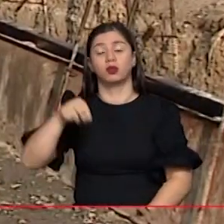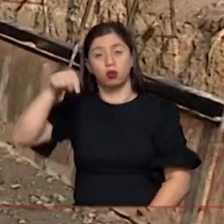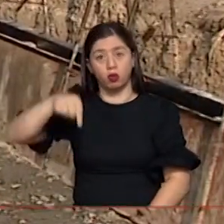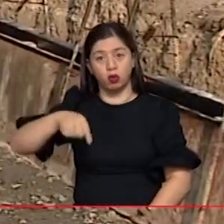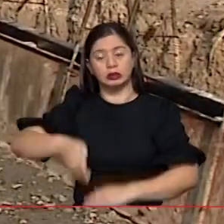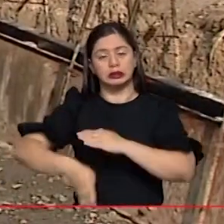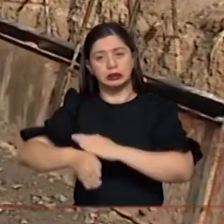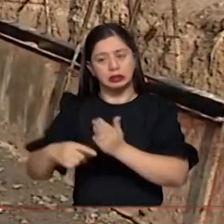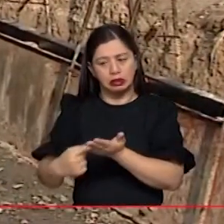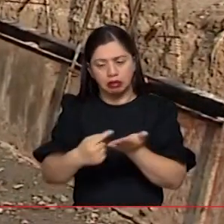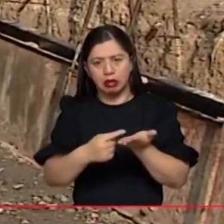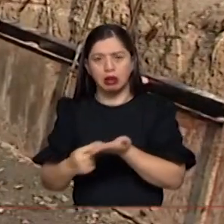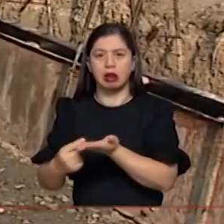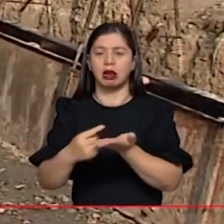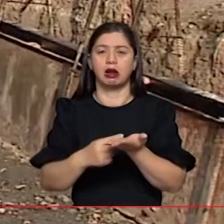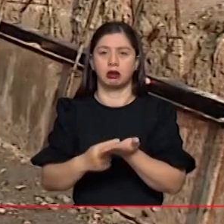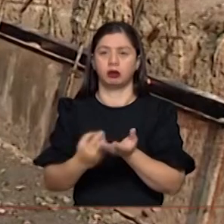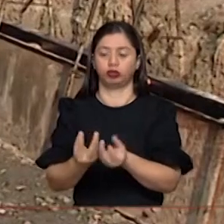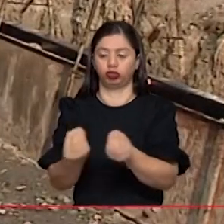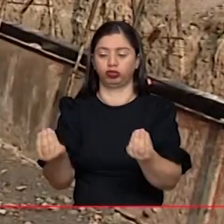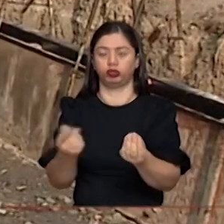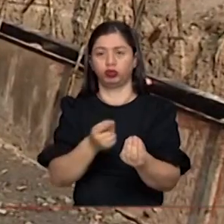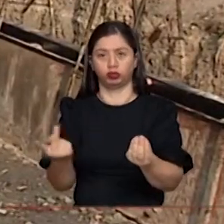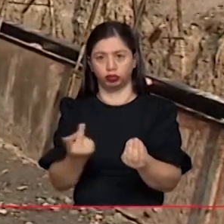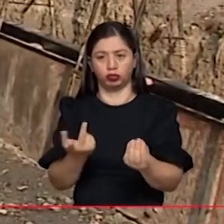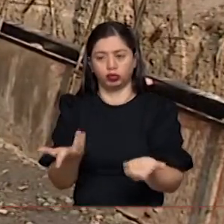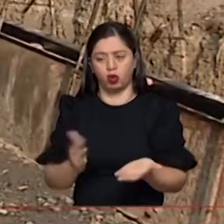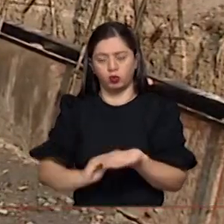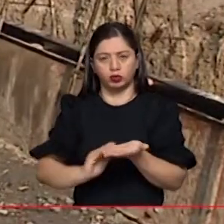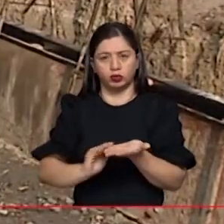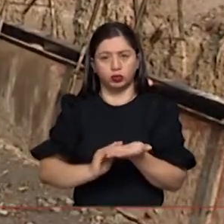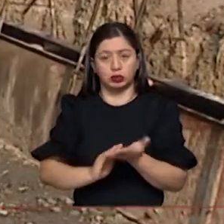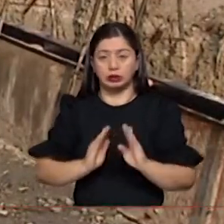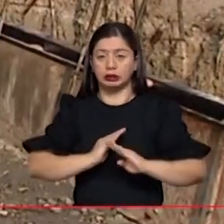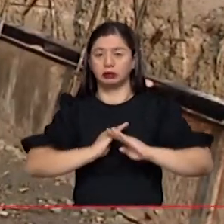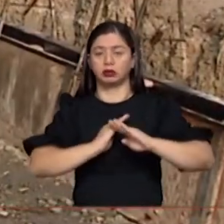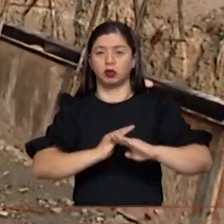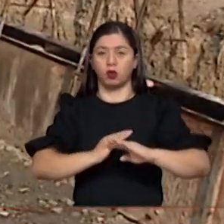esa negociación por parte de ambas partes para buscar una salida y evitar